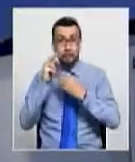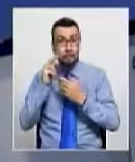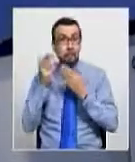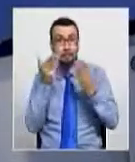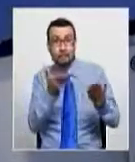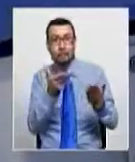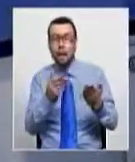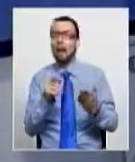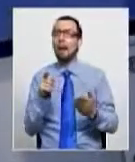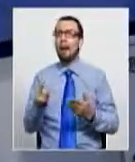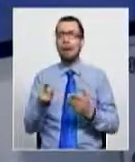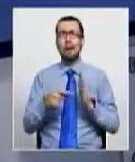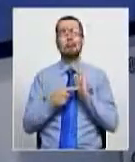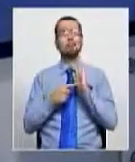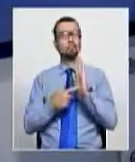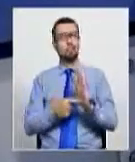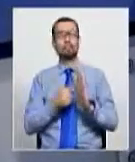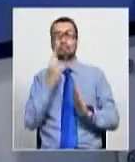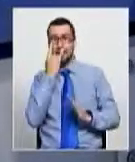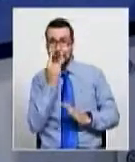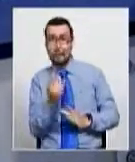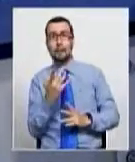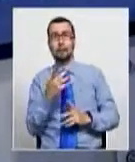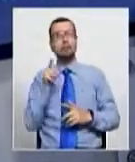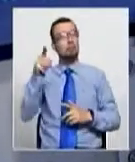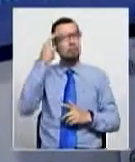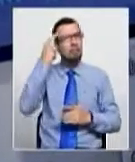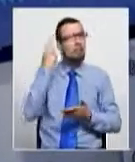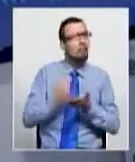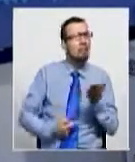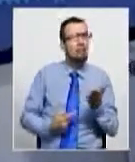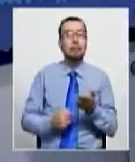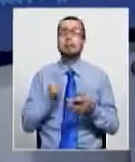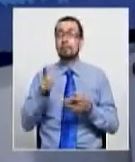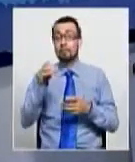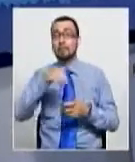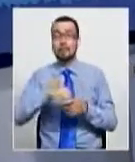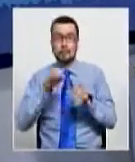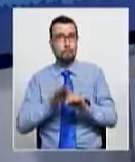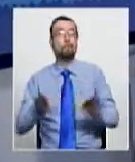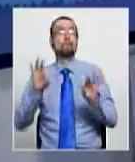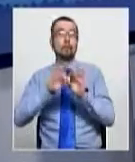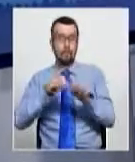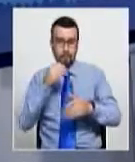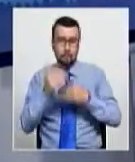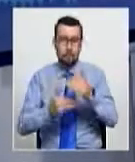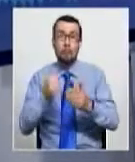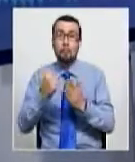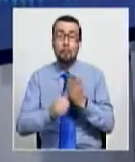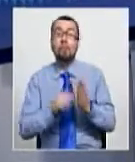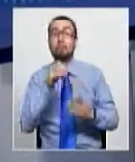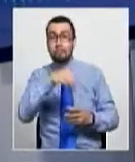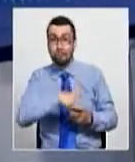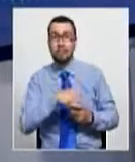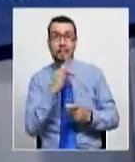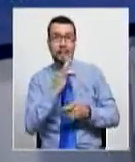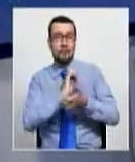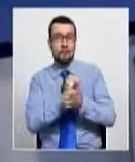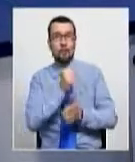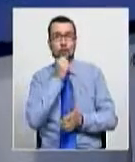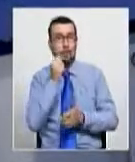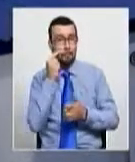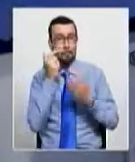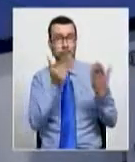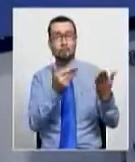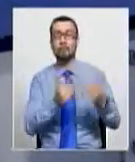y que reflejan los intereses el punto de vista de este importante programa de telecafé de lenguaje noticias aquí